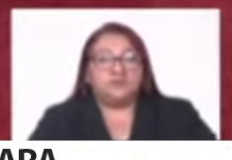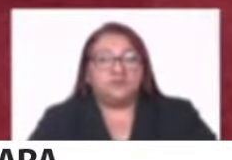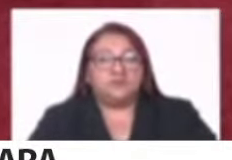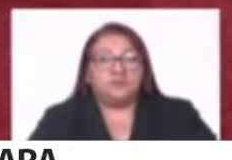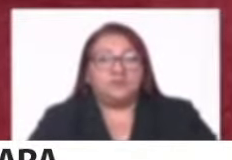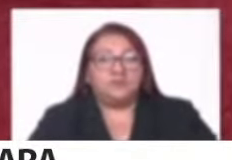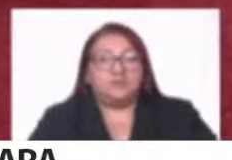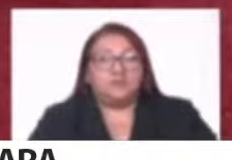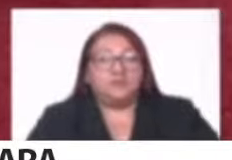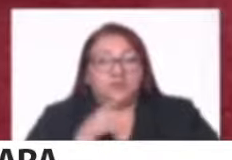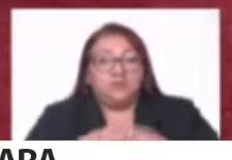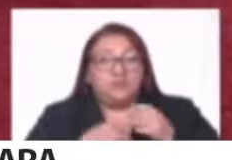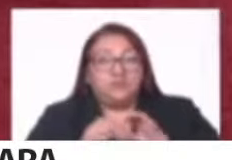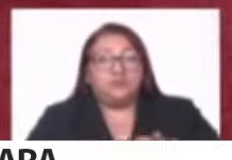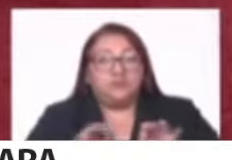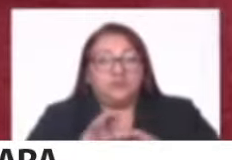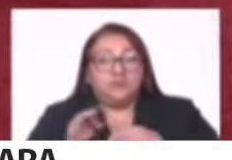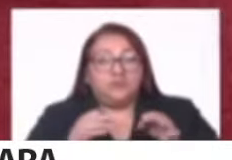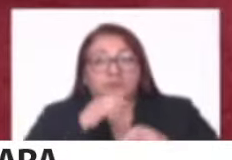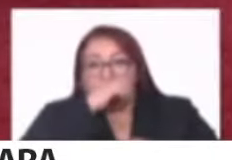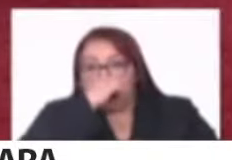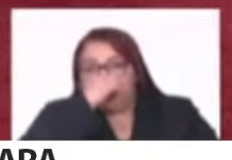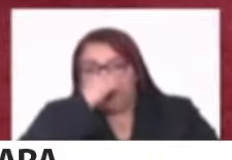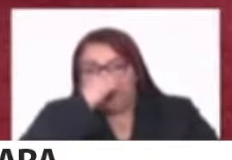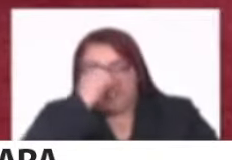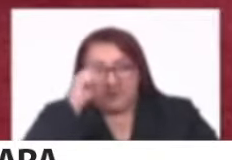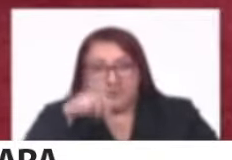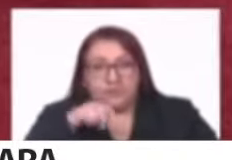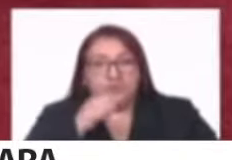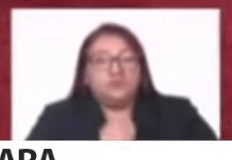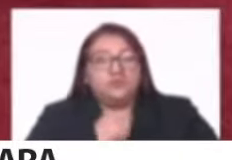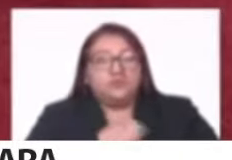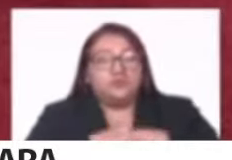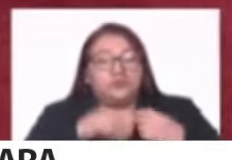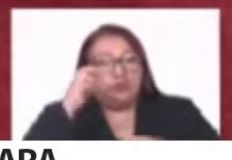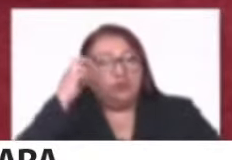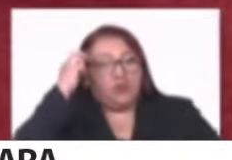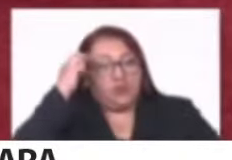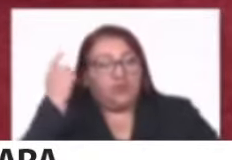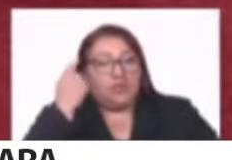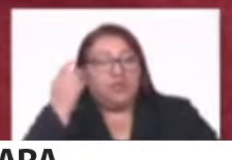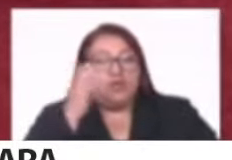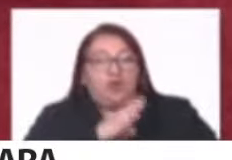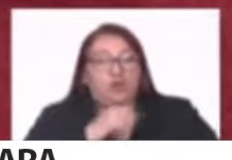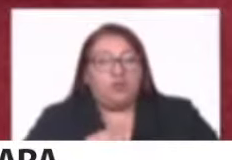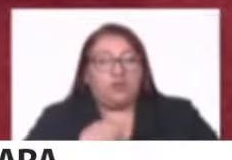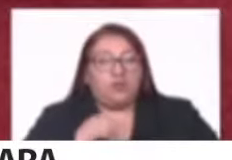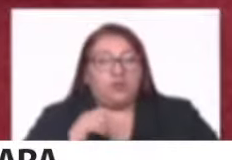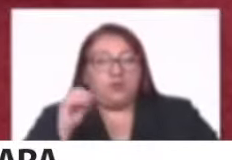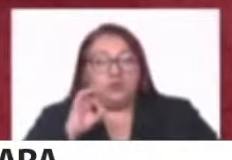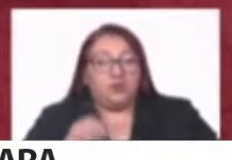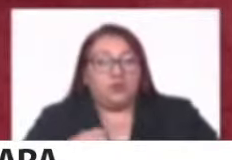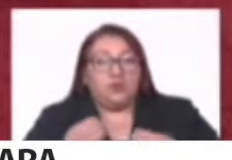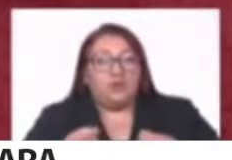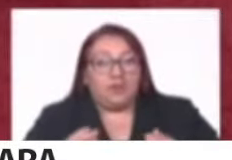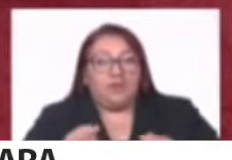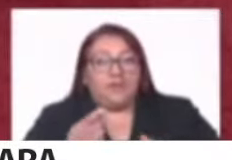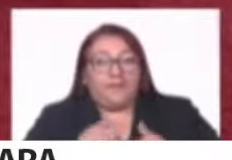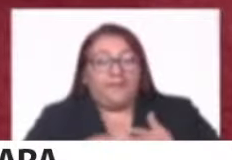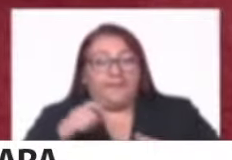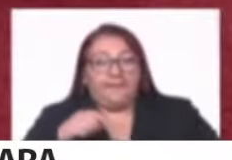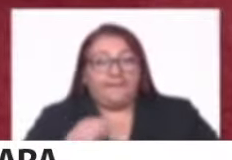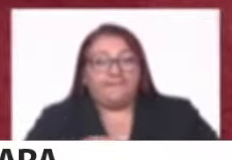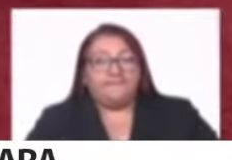Por lo que, para todas las prioridades mencionadas, en el marco de la política general de gobierno, la asignación de los recursos solicitados